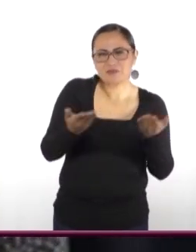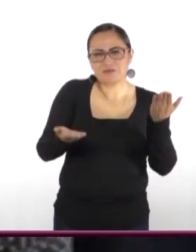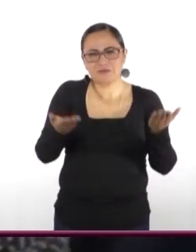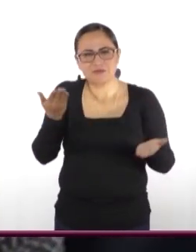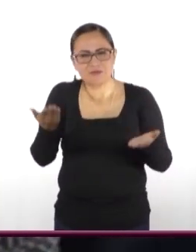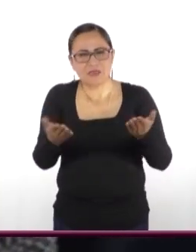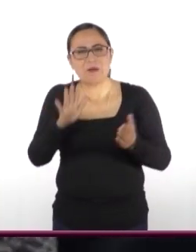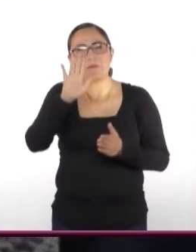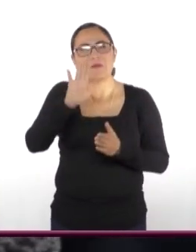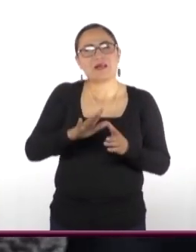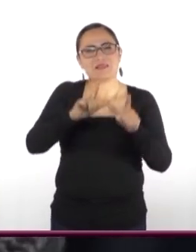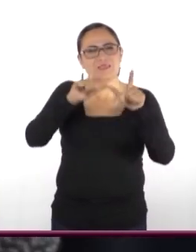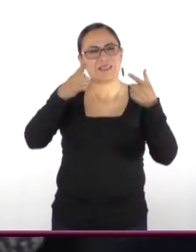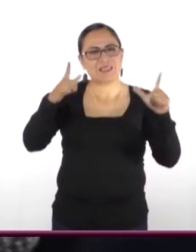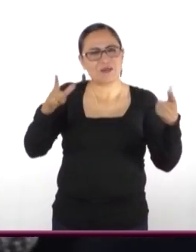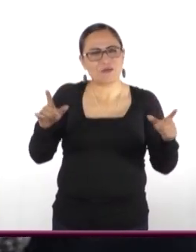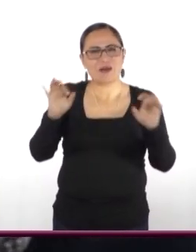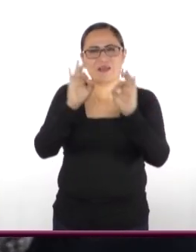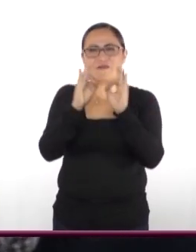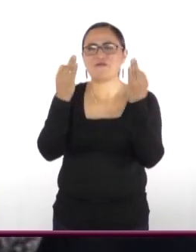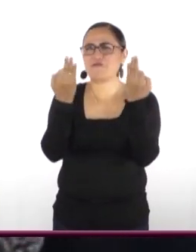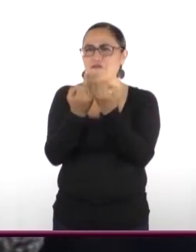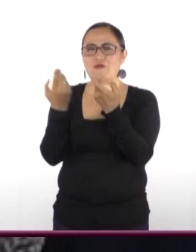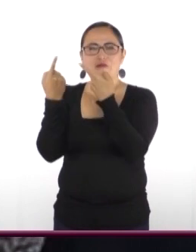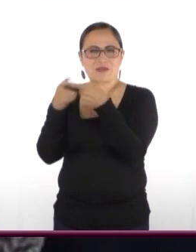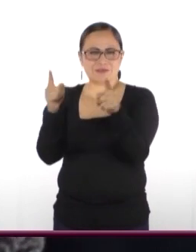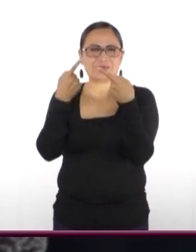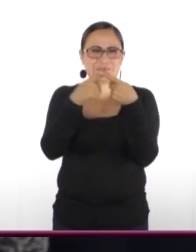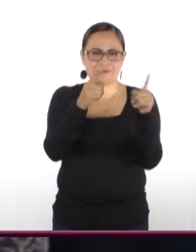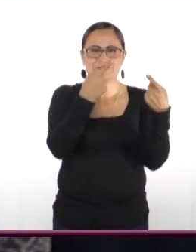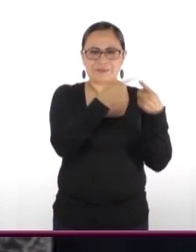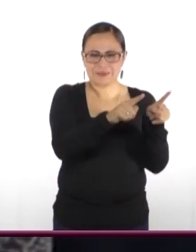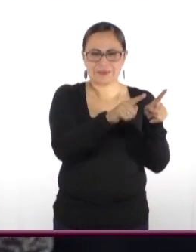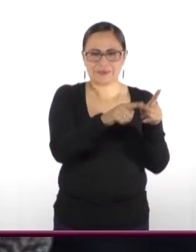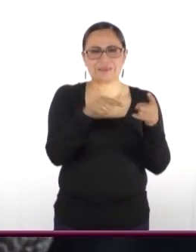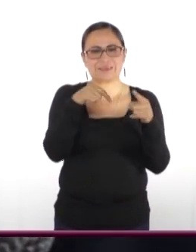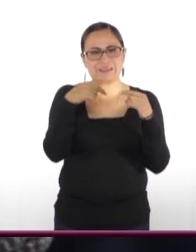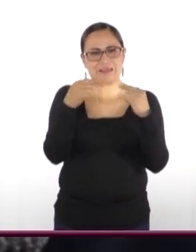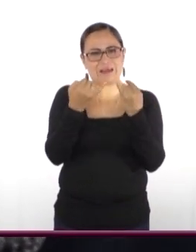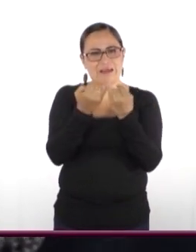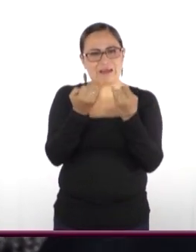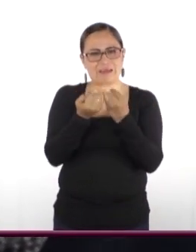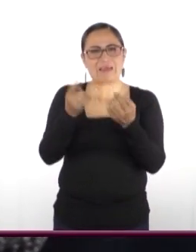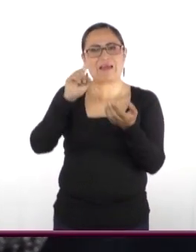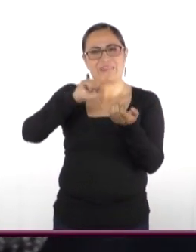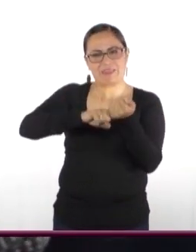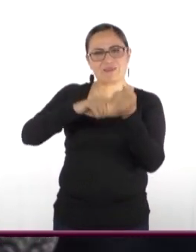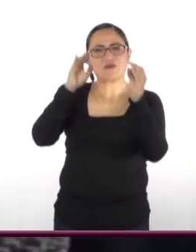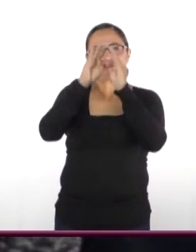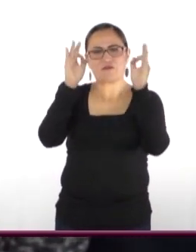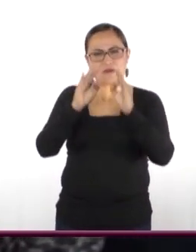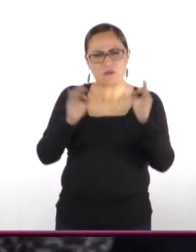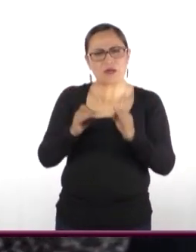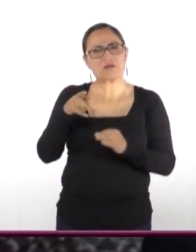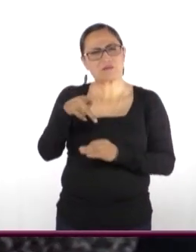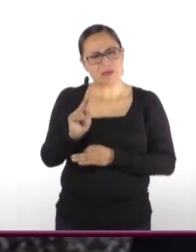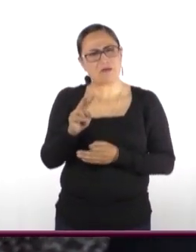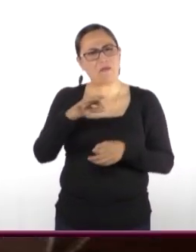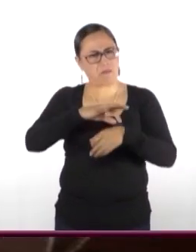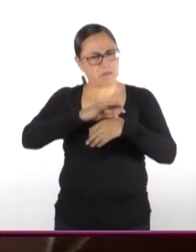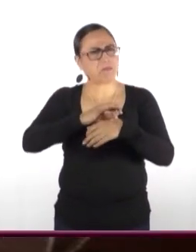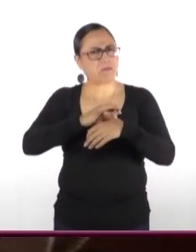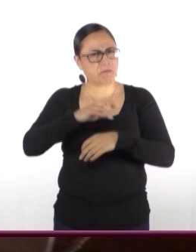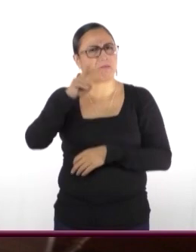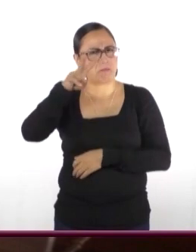equivalencias, de simetrías y de un lenguaje geométrico esencialmente que tiene que ver con una geometría que está dentro de la